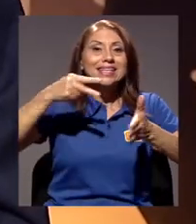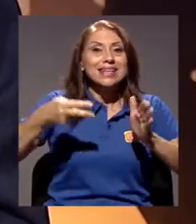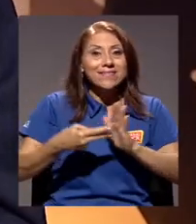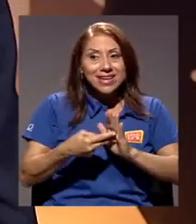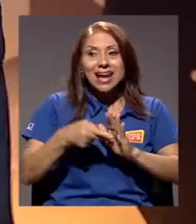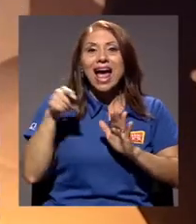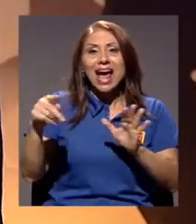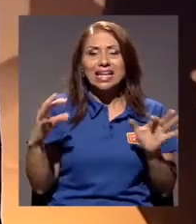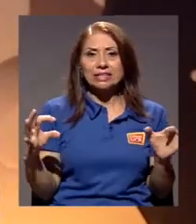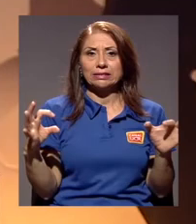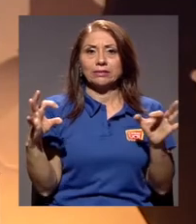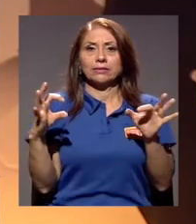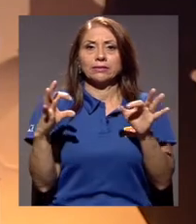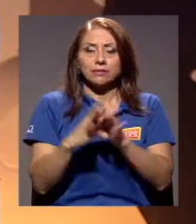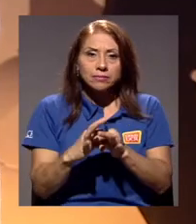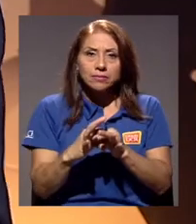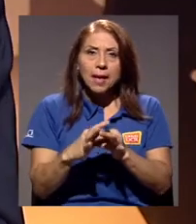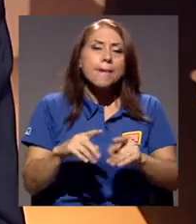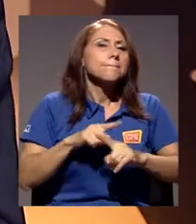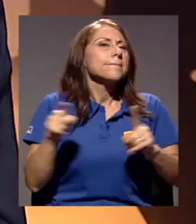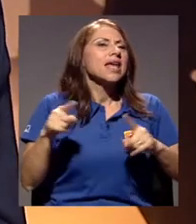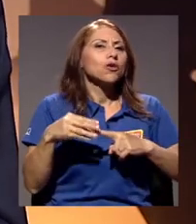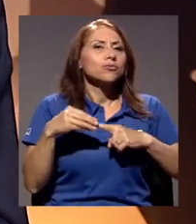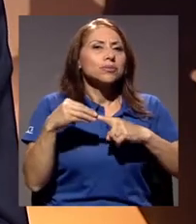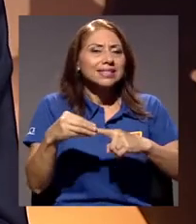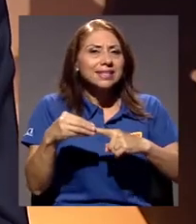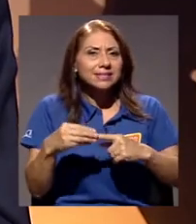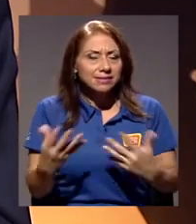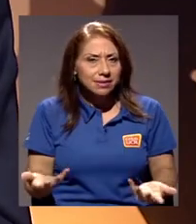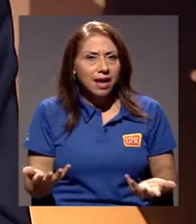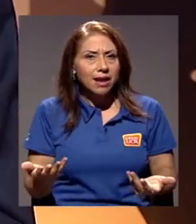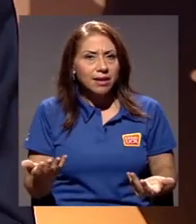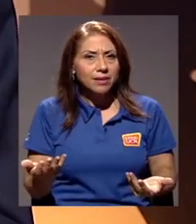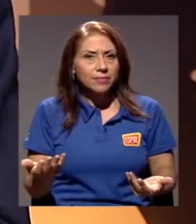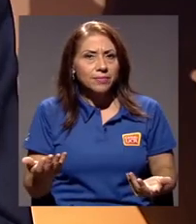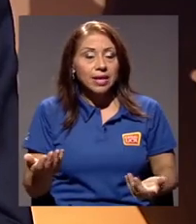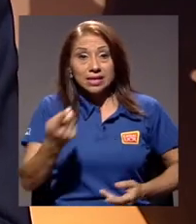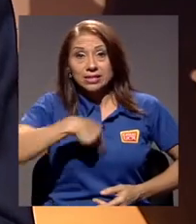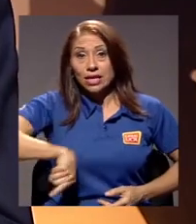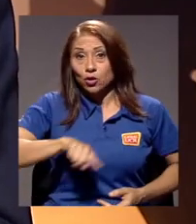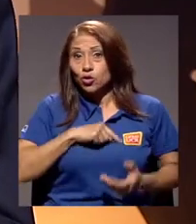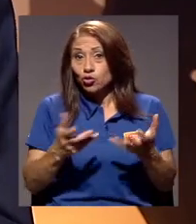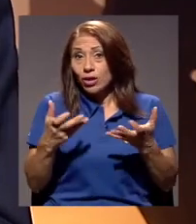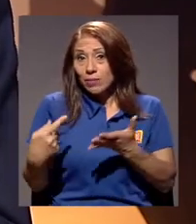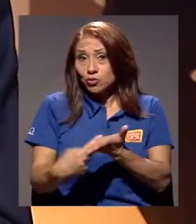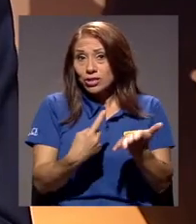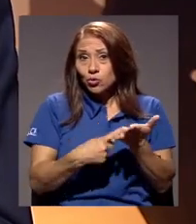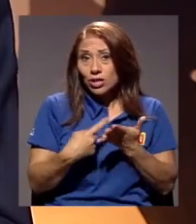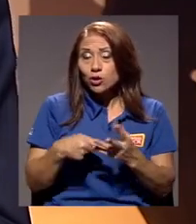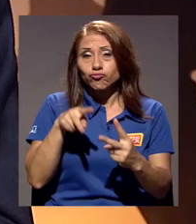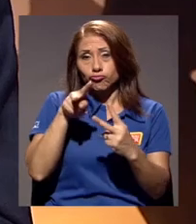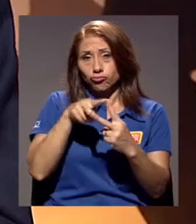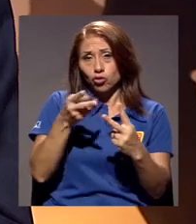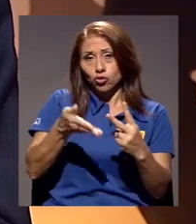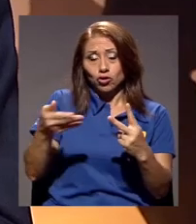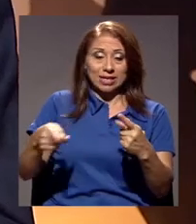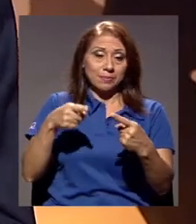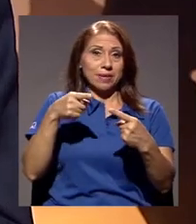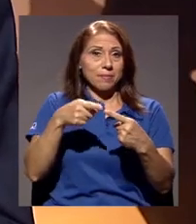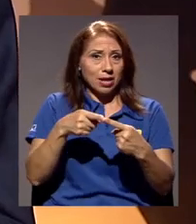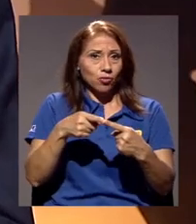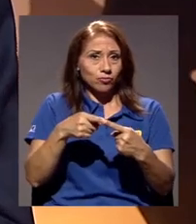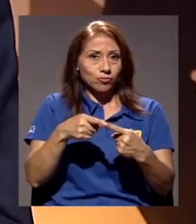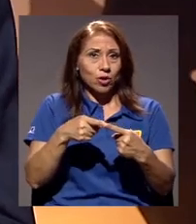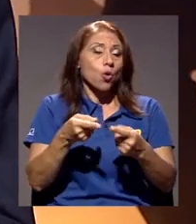absoluto pero lo esencial si queremos es y llevarlo a la discusión hay dos cosas primero la